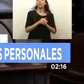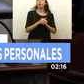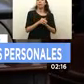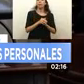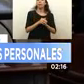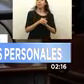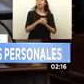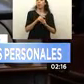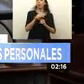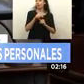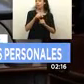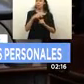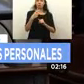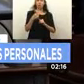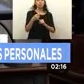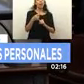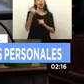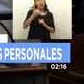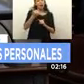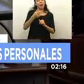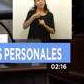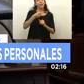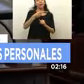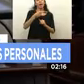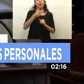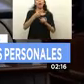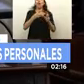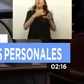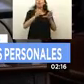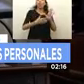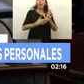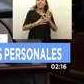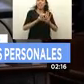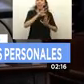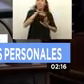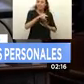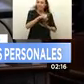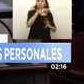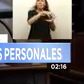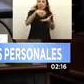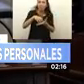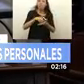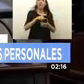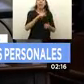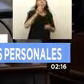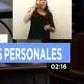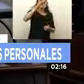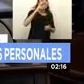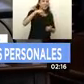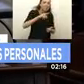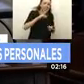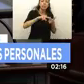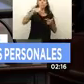representaciones que nos correspondían en el fondo de de garantía de an en las empresas en techinn en molinos río de la